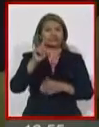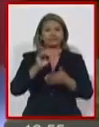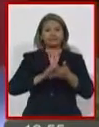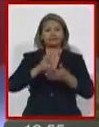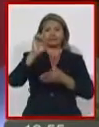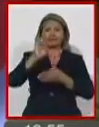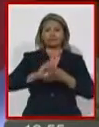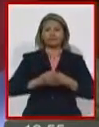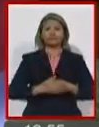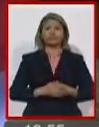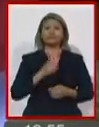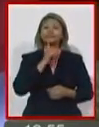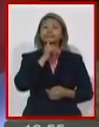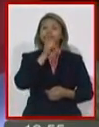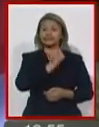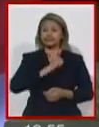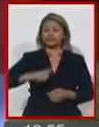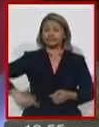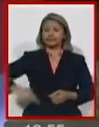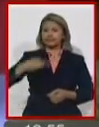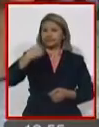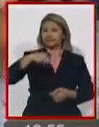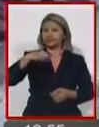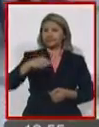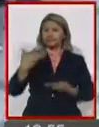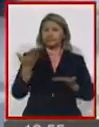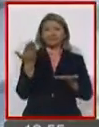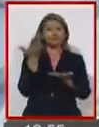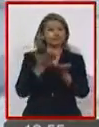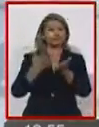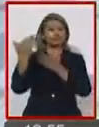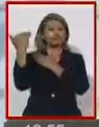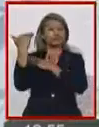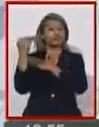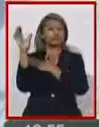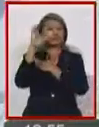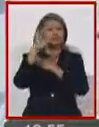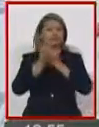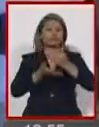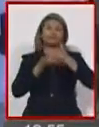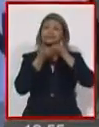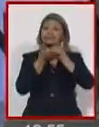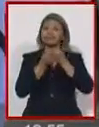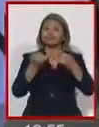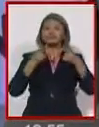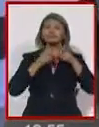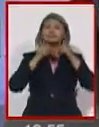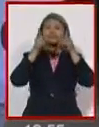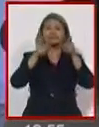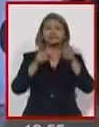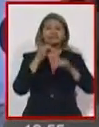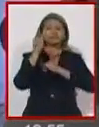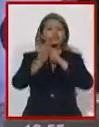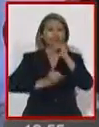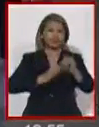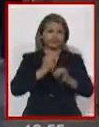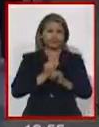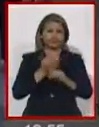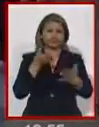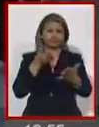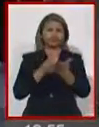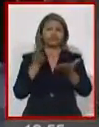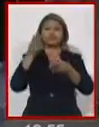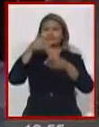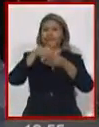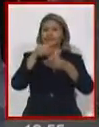de enero. Así lo aseguró el alcalde de Quillacollo, quien está en Santa Cruz buscando apoyo para denunciar internacionalmente contra